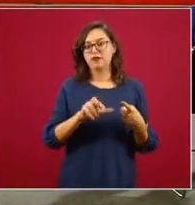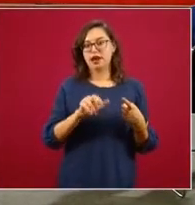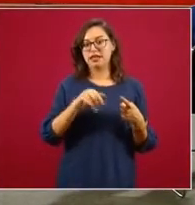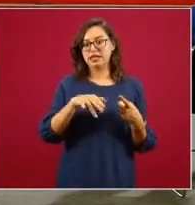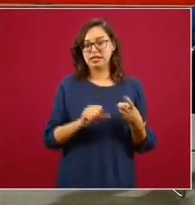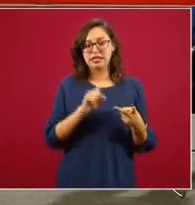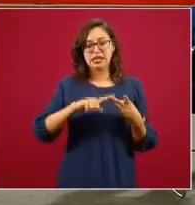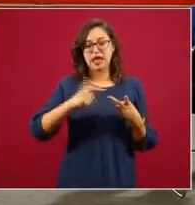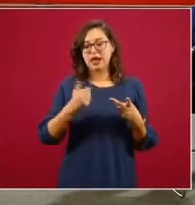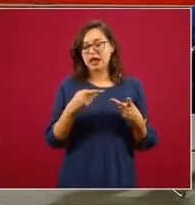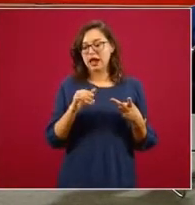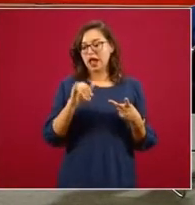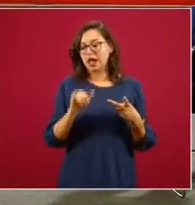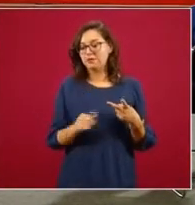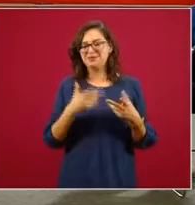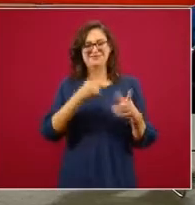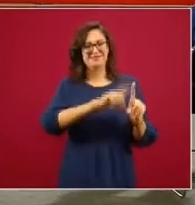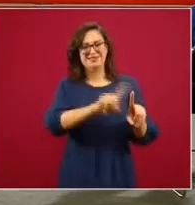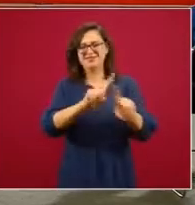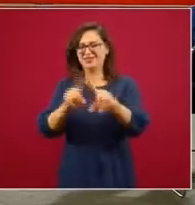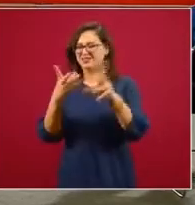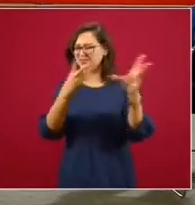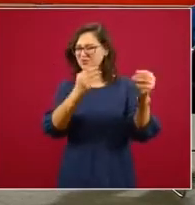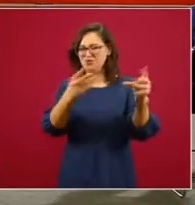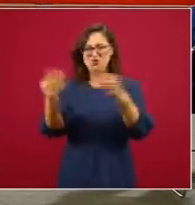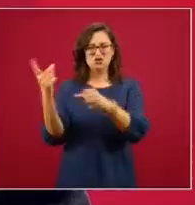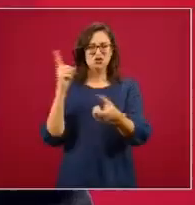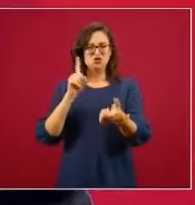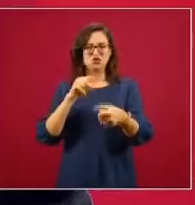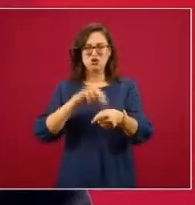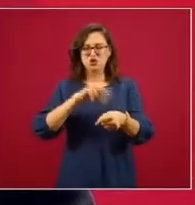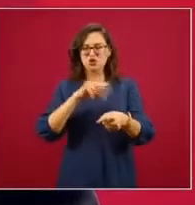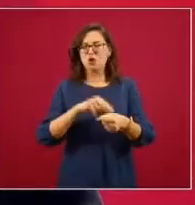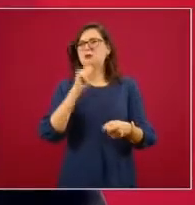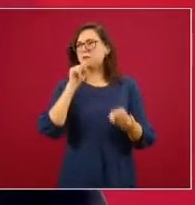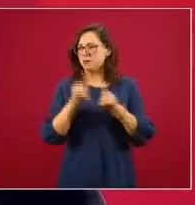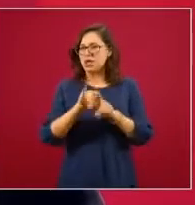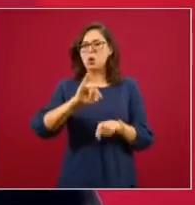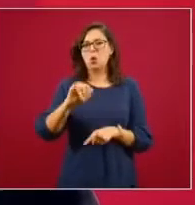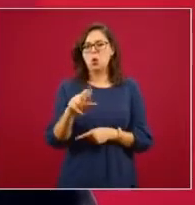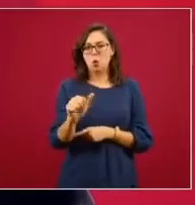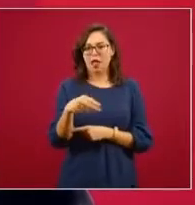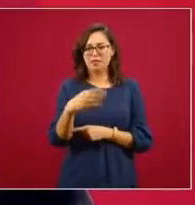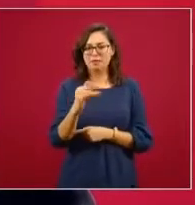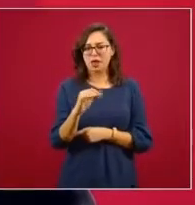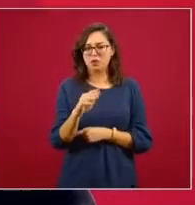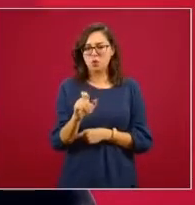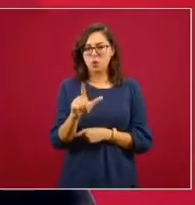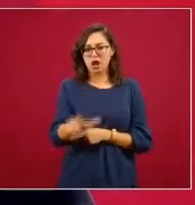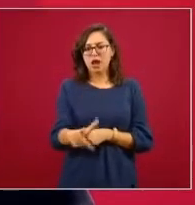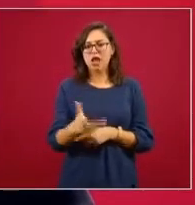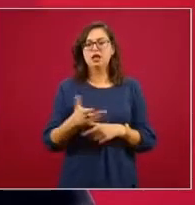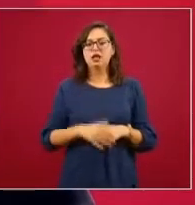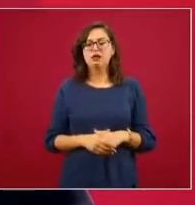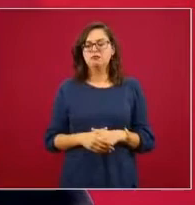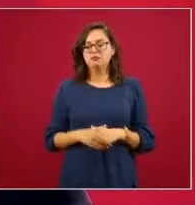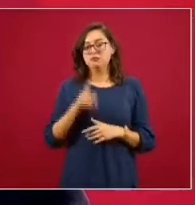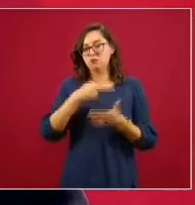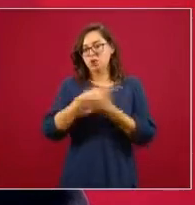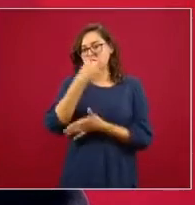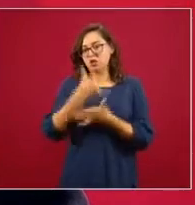Barrón, Gadi Sabiki, los colegas que hemos mencionado, Juan Manuel Quijada, que coordina el proyecto CONASAMA,